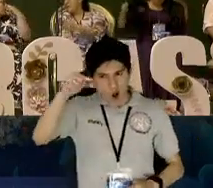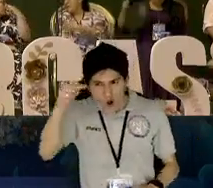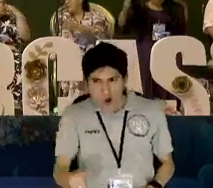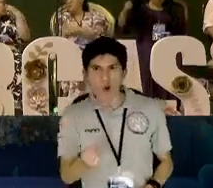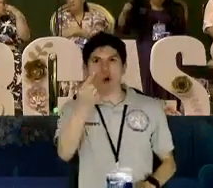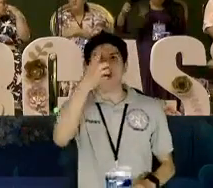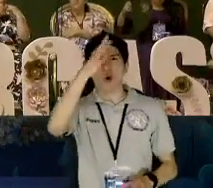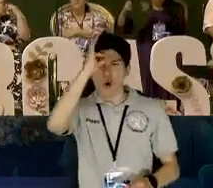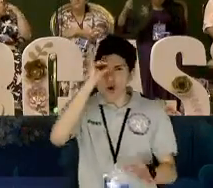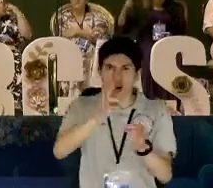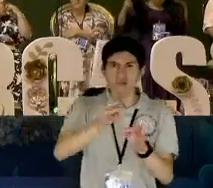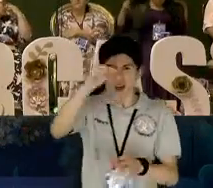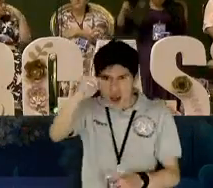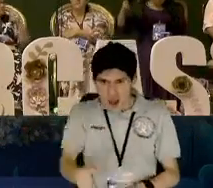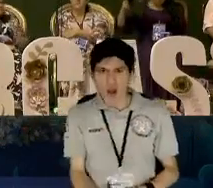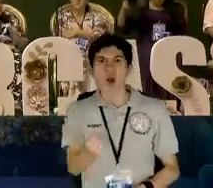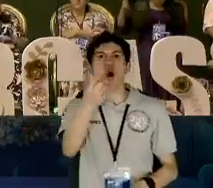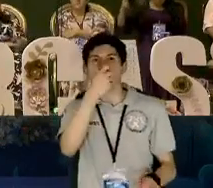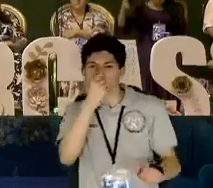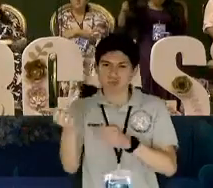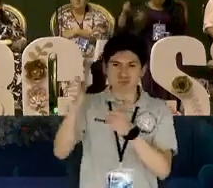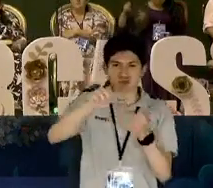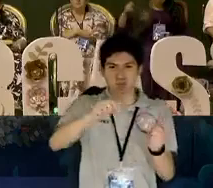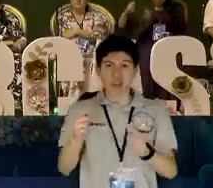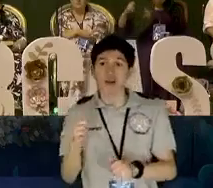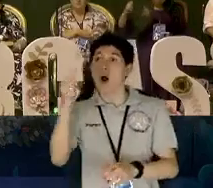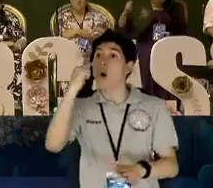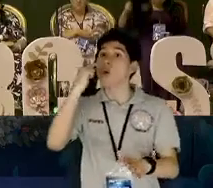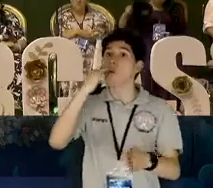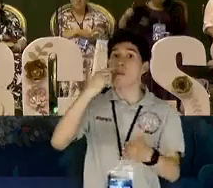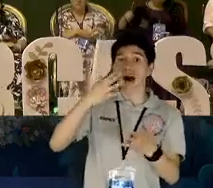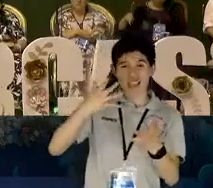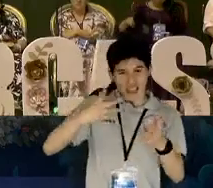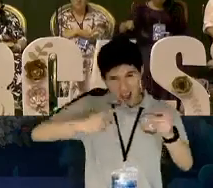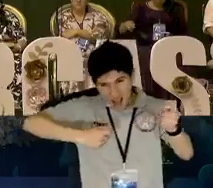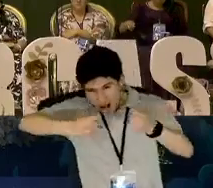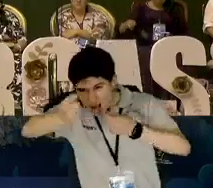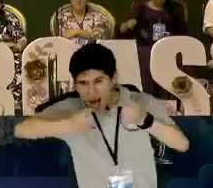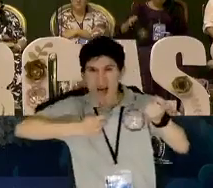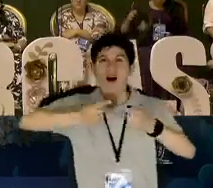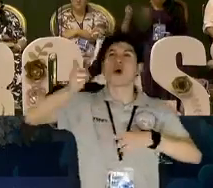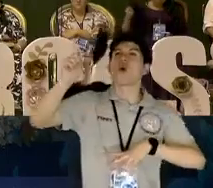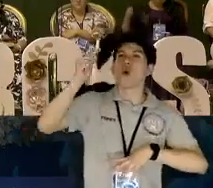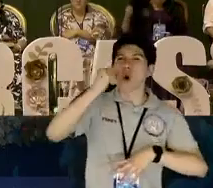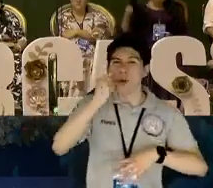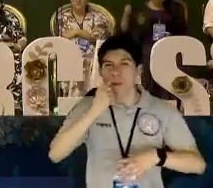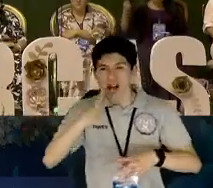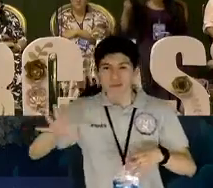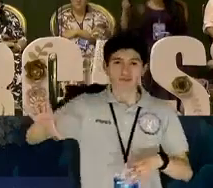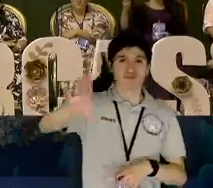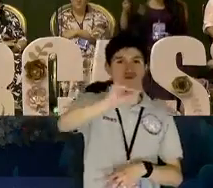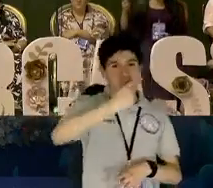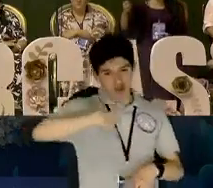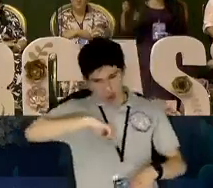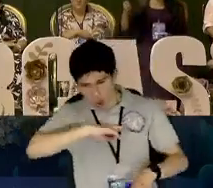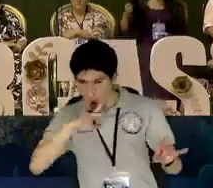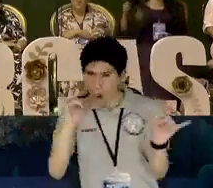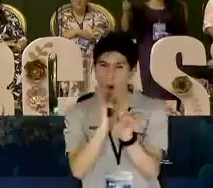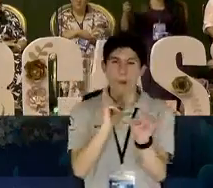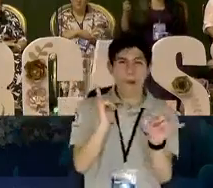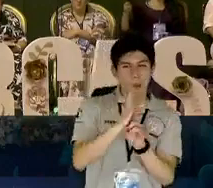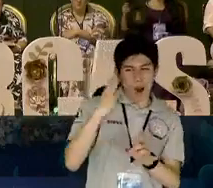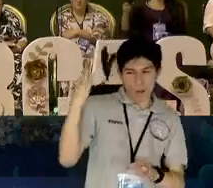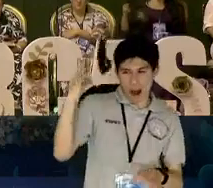que gobierna, un Padre que nos usa a todos como instrumento en su mano, pero que permanece y que direcciona